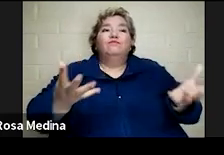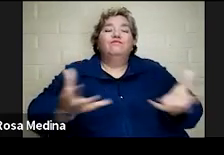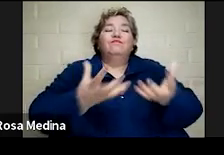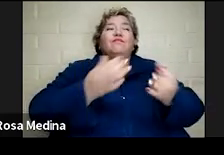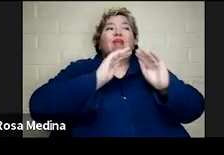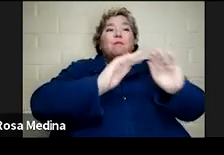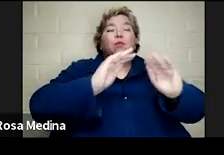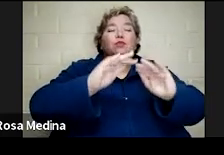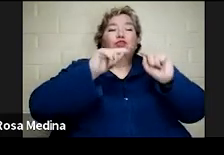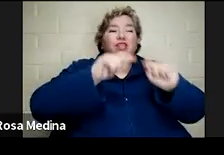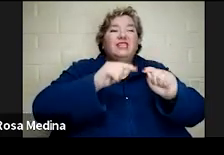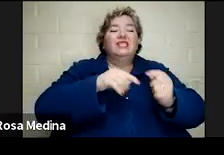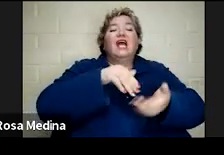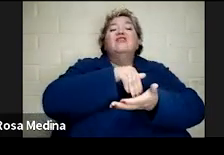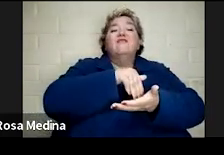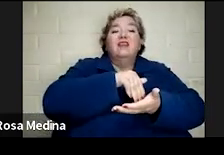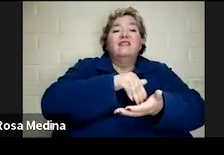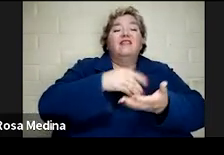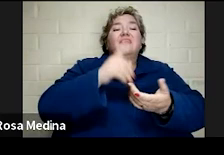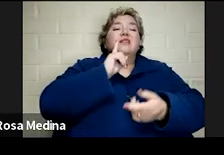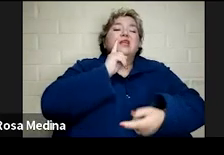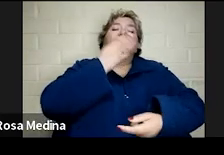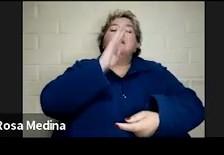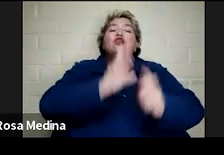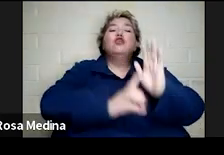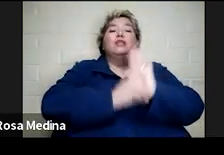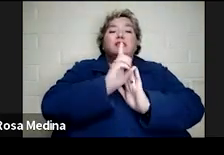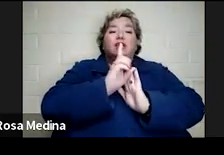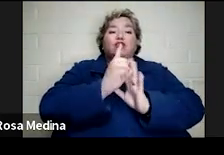intervenir en esas debilidades y tener un mejor desarrollo.